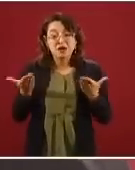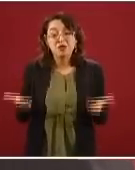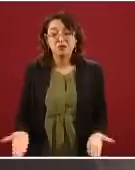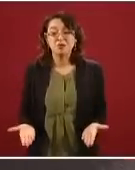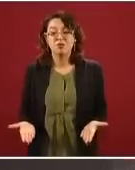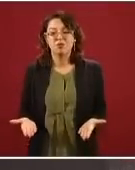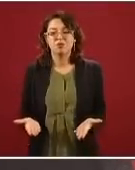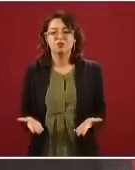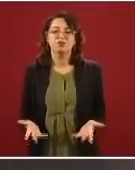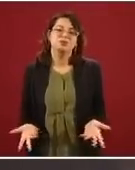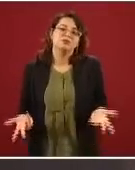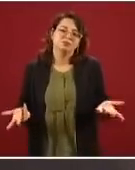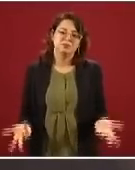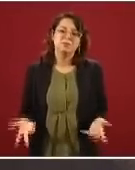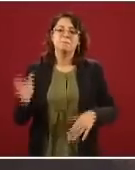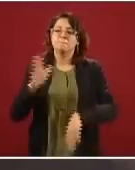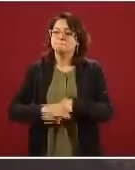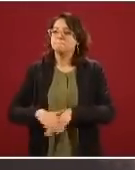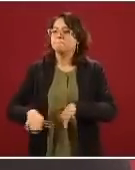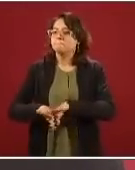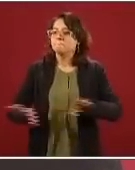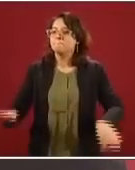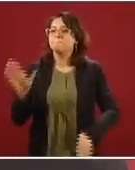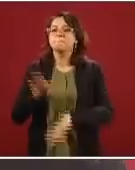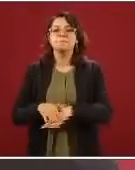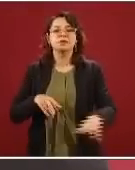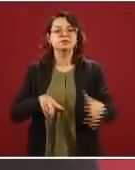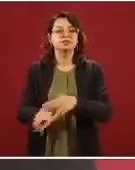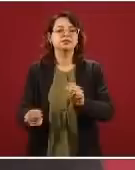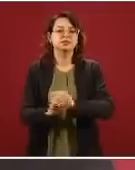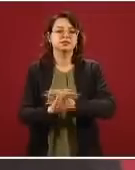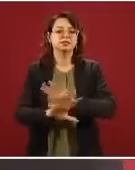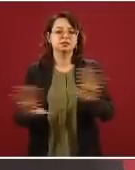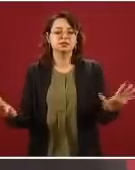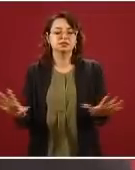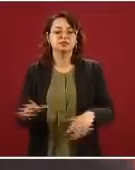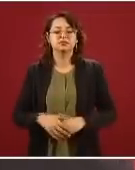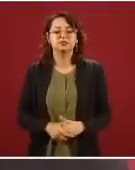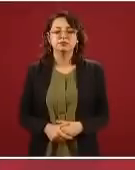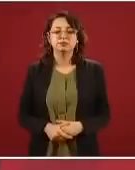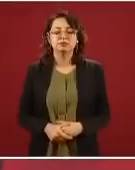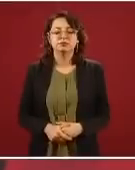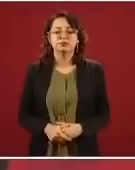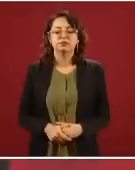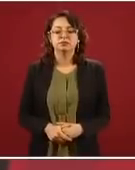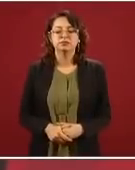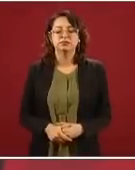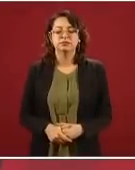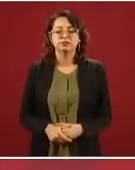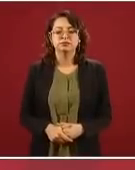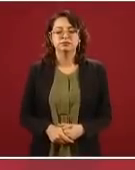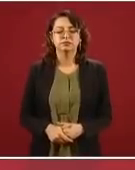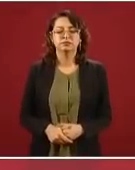hay más democracia, más transparencia. También, que no se malinterprete,